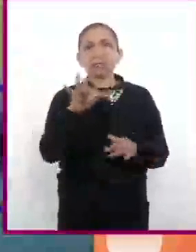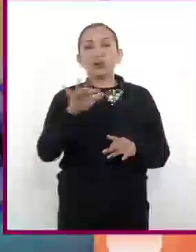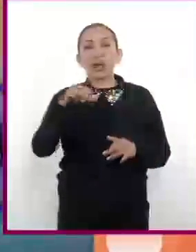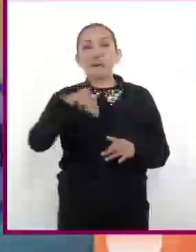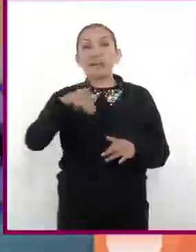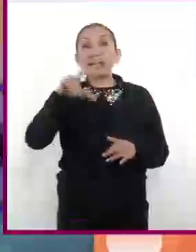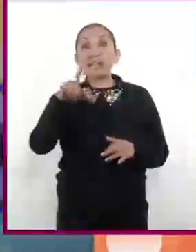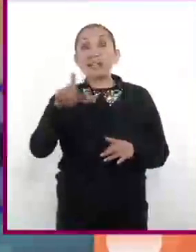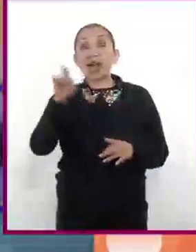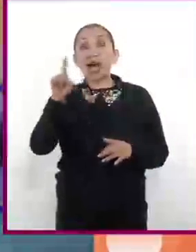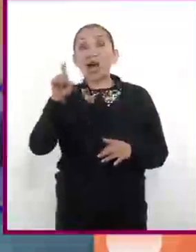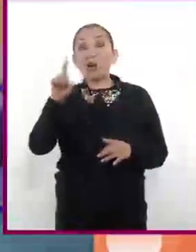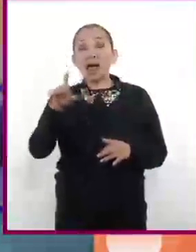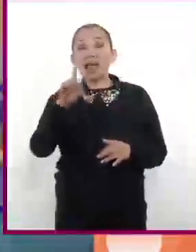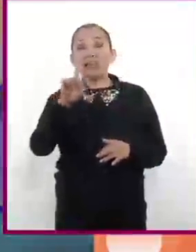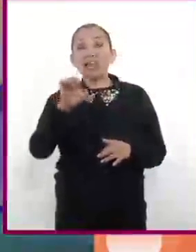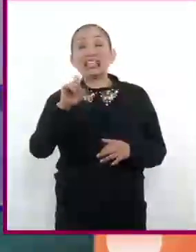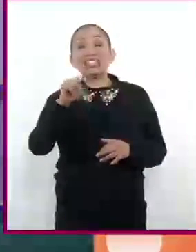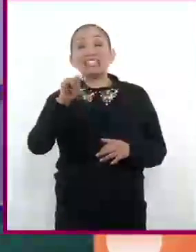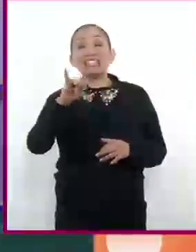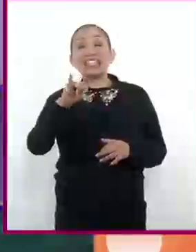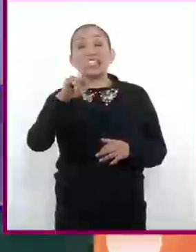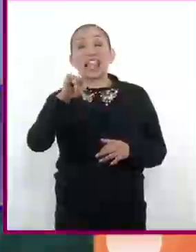750 mililitros de agua destilada,